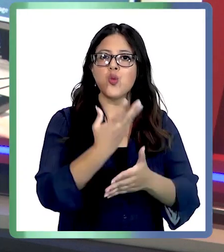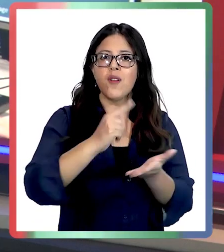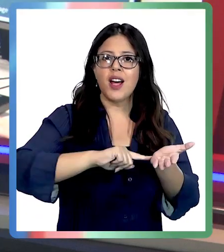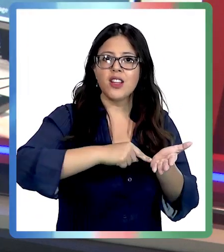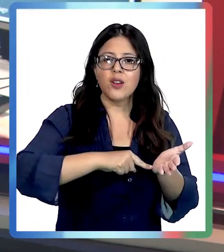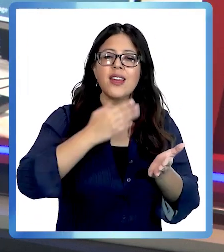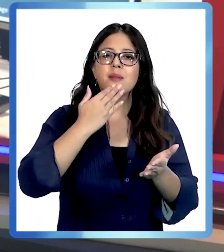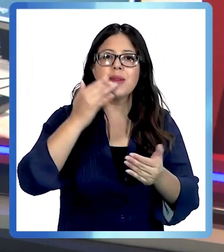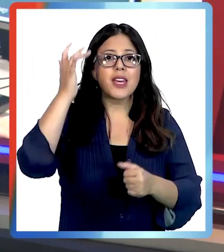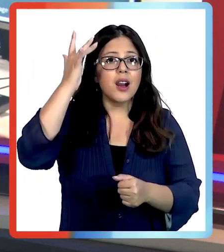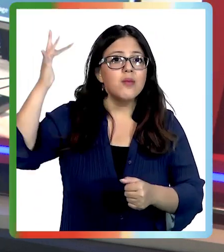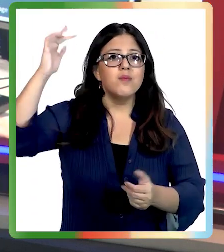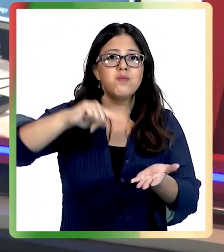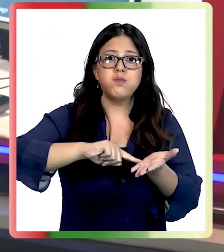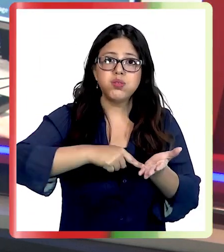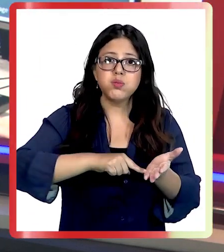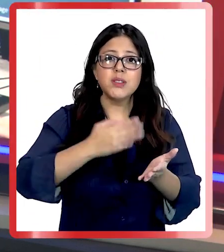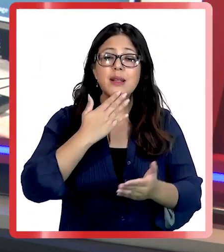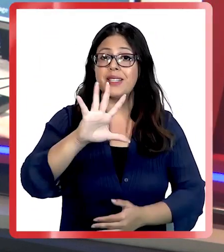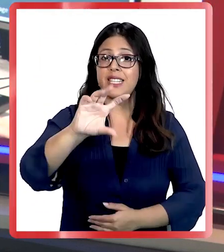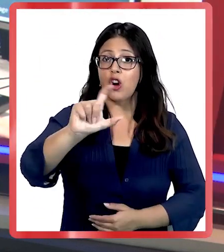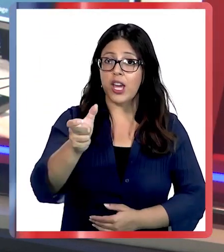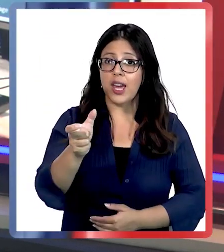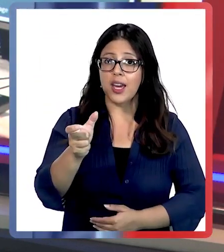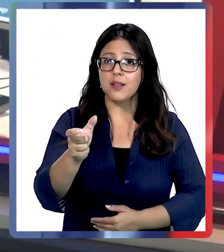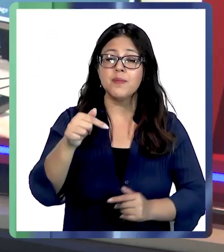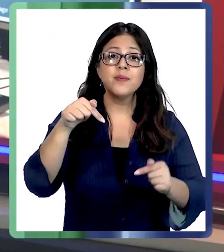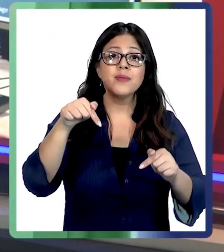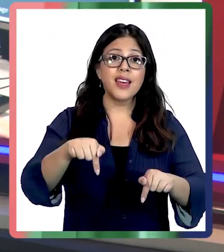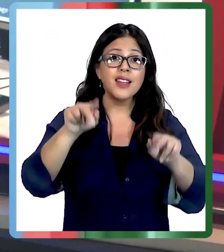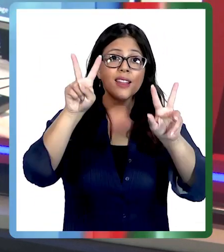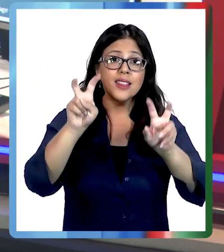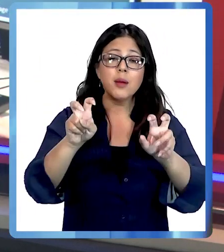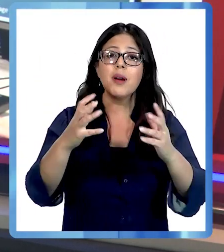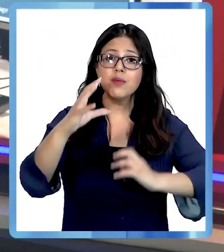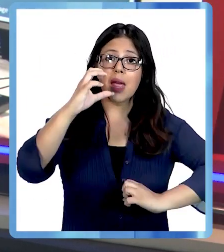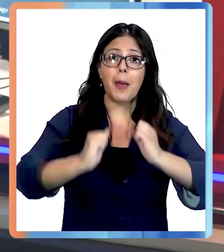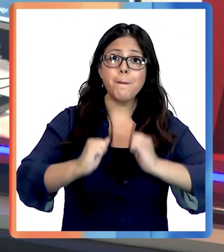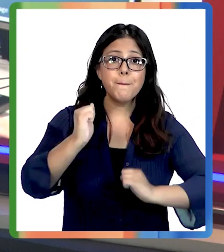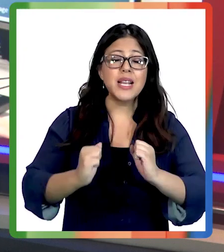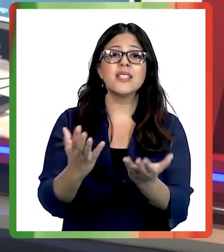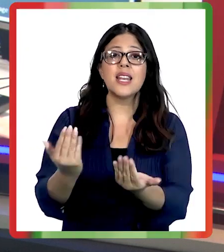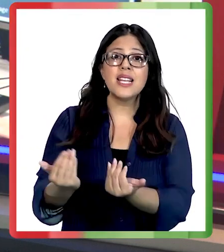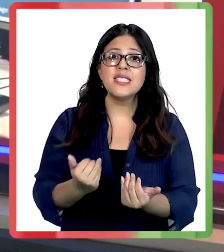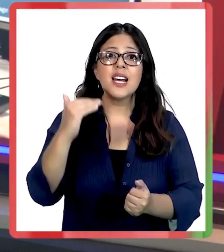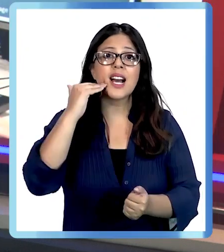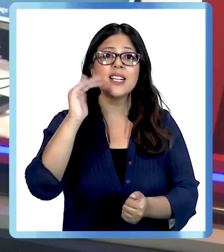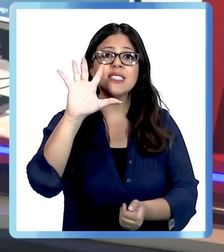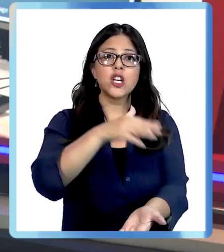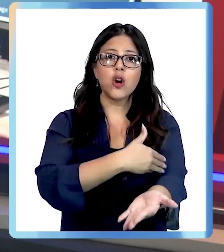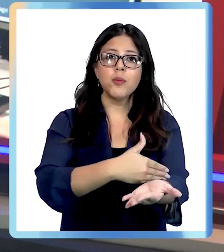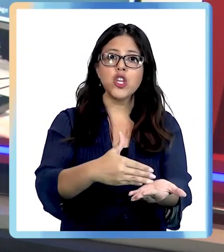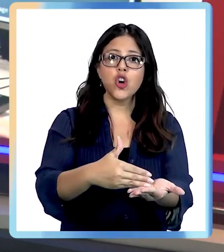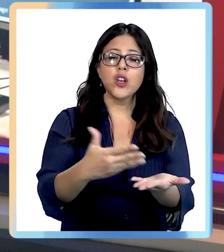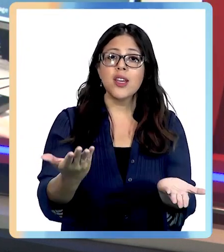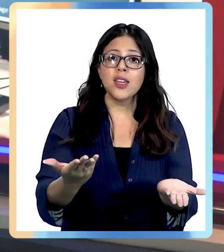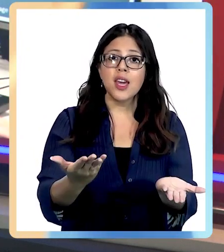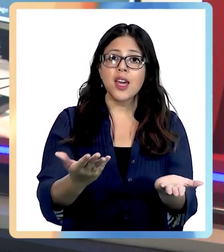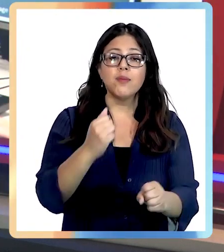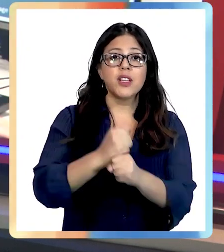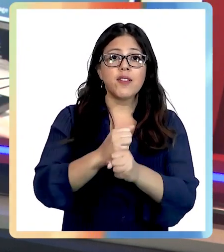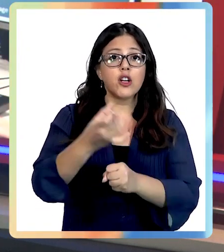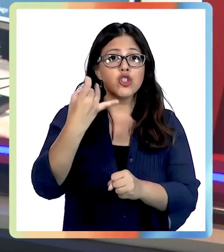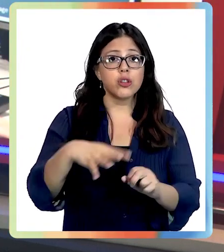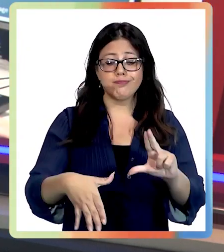en este ámbito las grandes empresas van a necesitar casi 5 millones de puestos de trabajo solo en América Latina La pregunta es hay esfuerzos